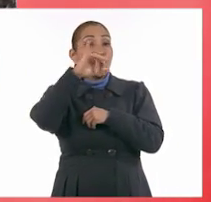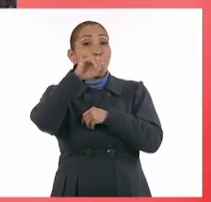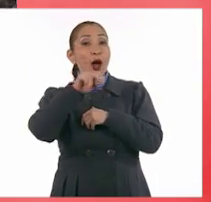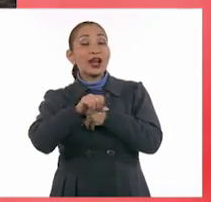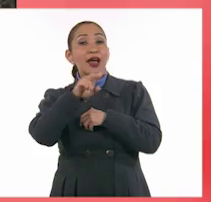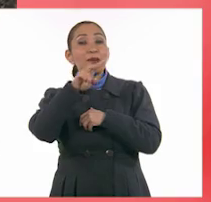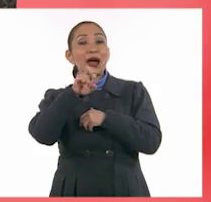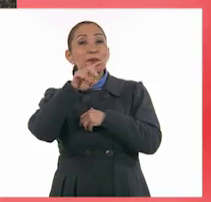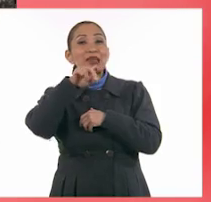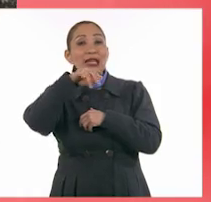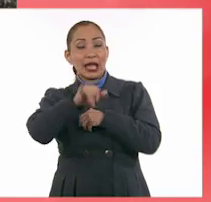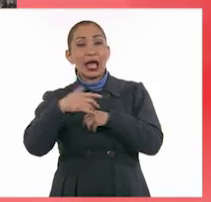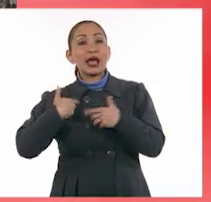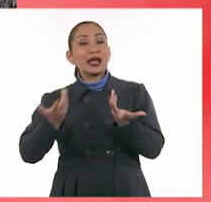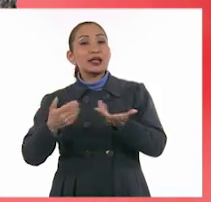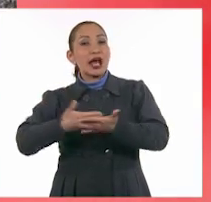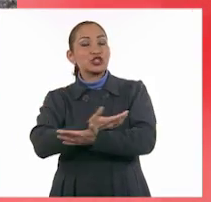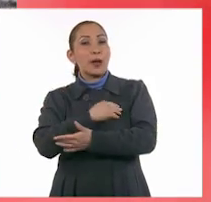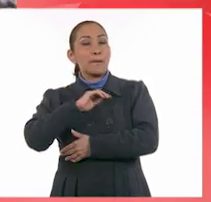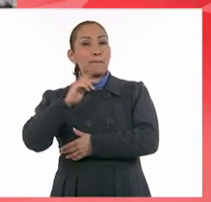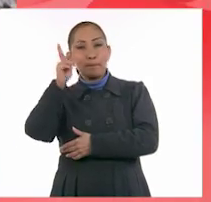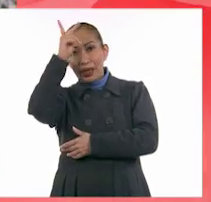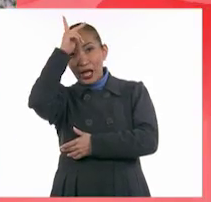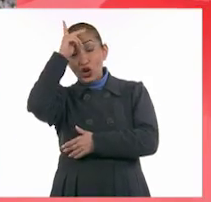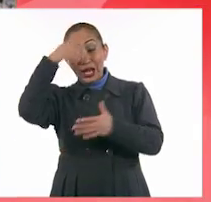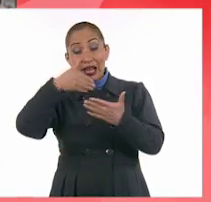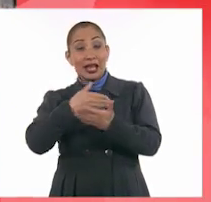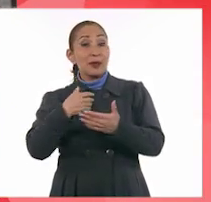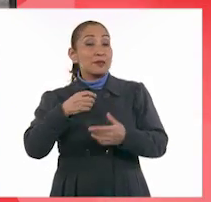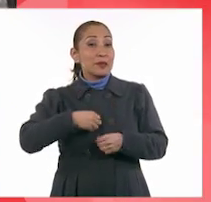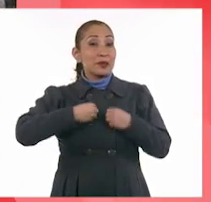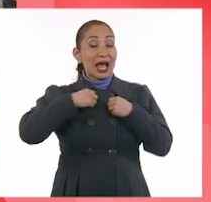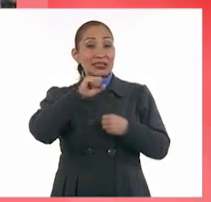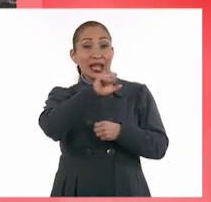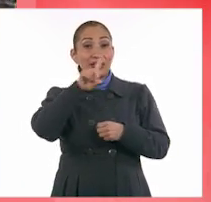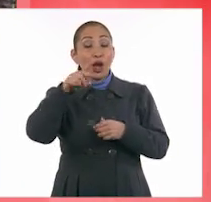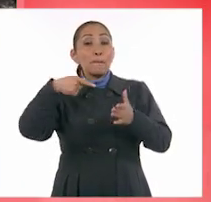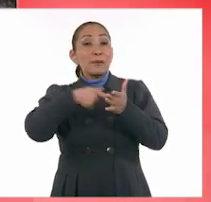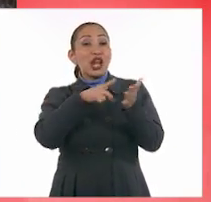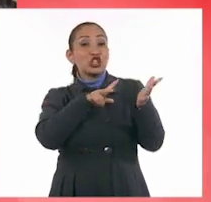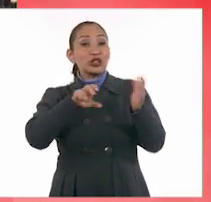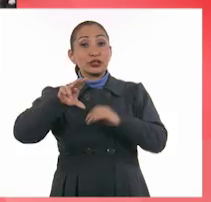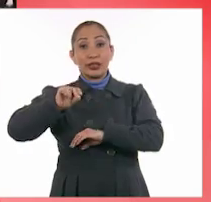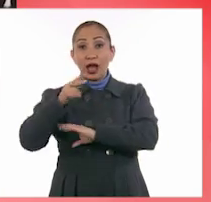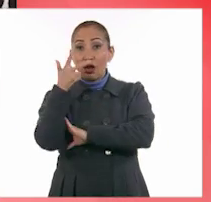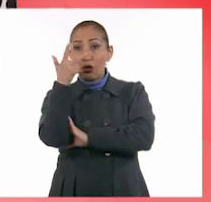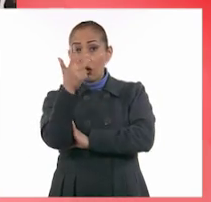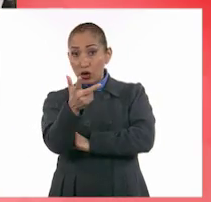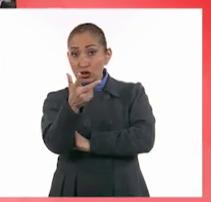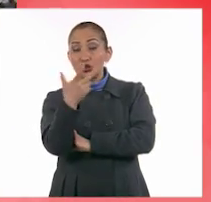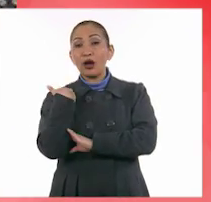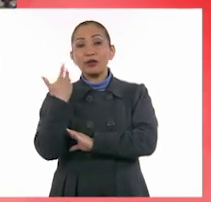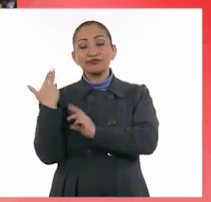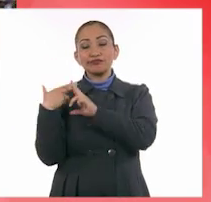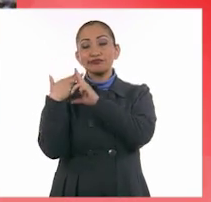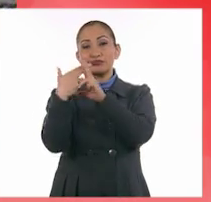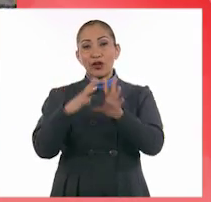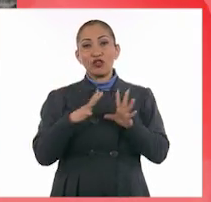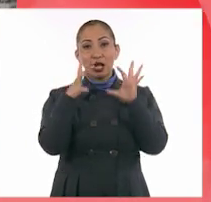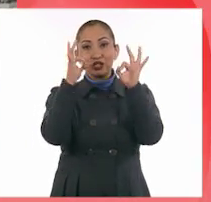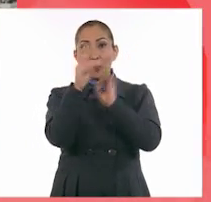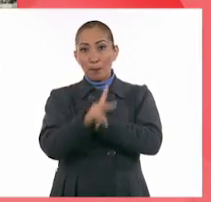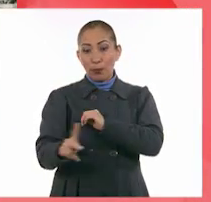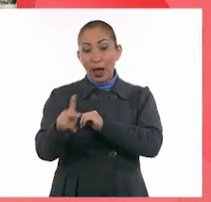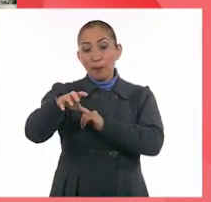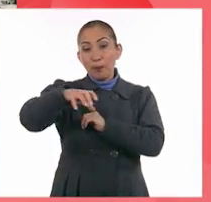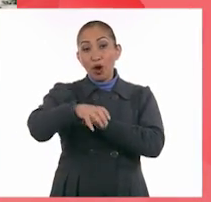Juan Bandini, de origen peruano, que vivía en San Diego. En 1888 se celebra la fundación del